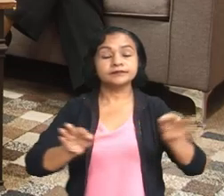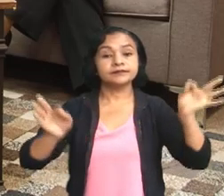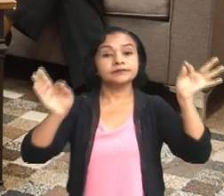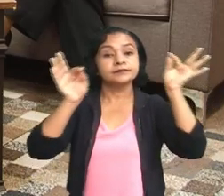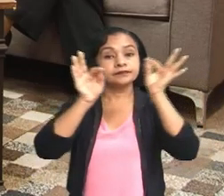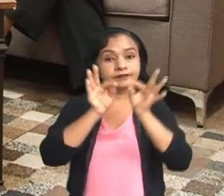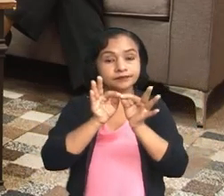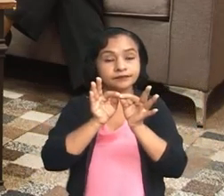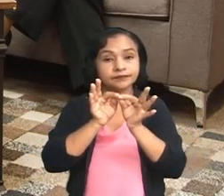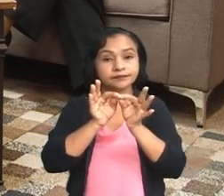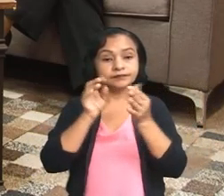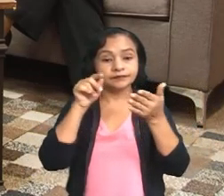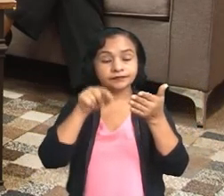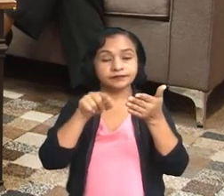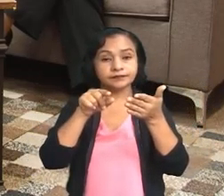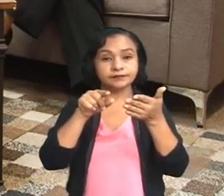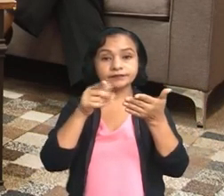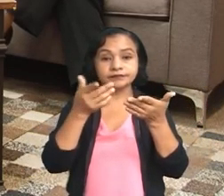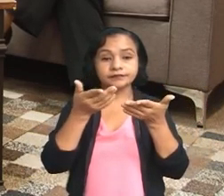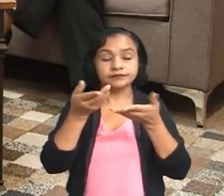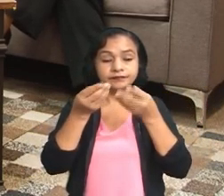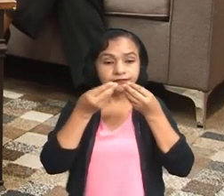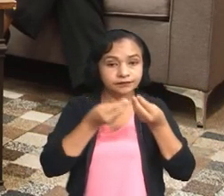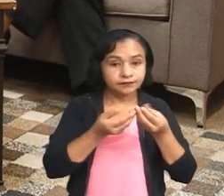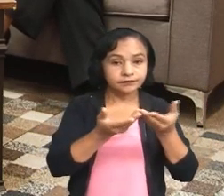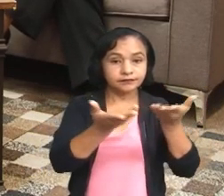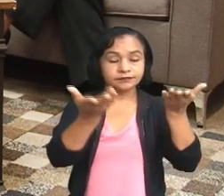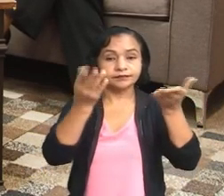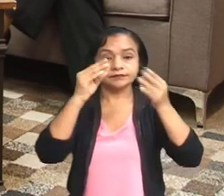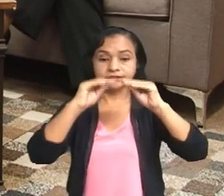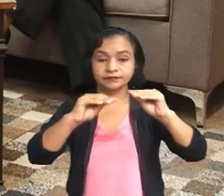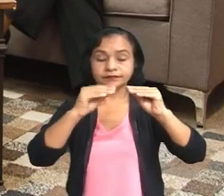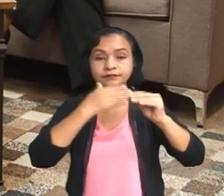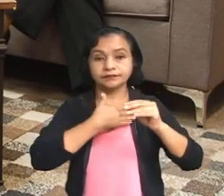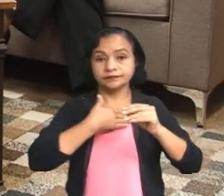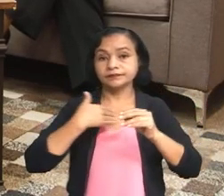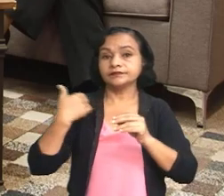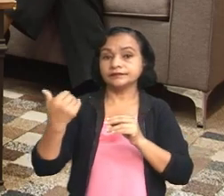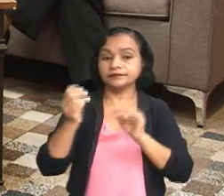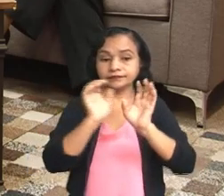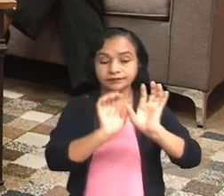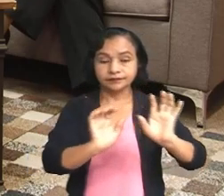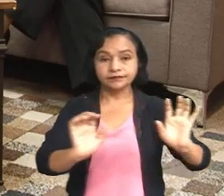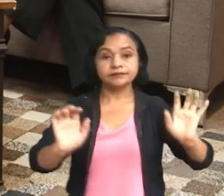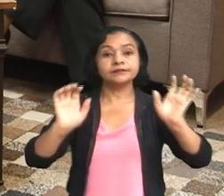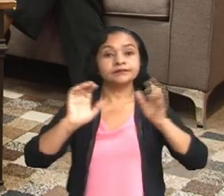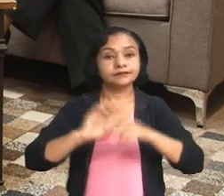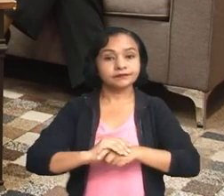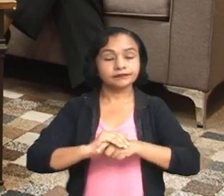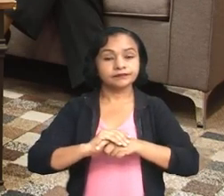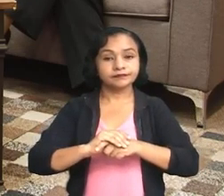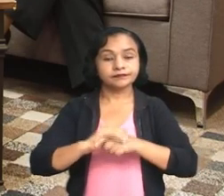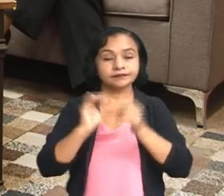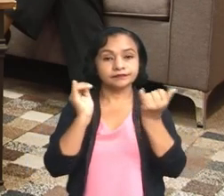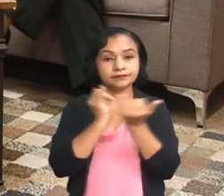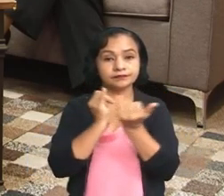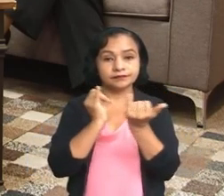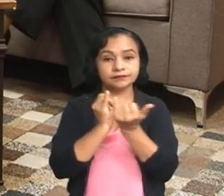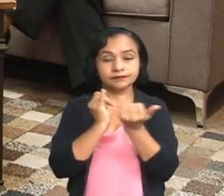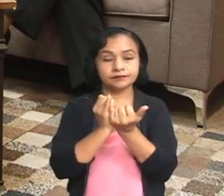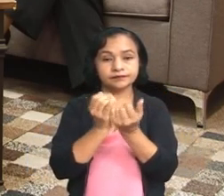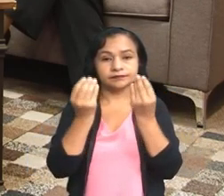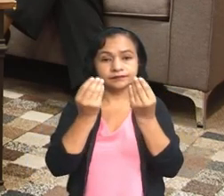que ¿para quién son? Para transmitir el conocimiento de mejor calidad a la niñez. Pero también tenemos